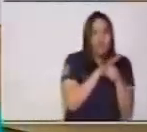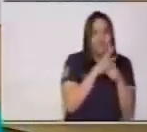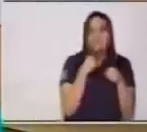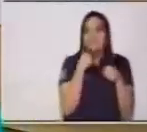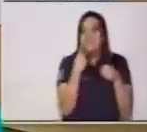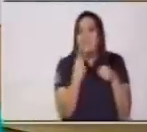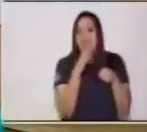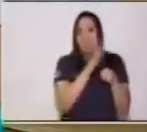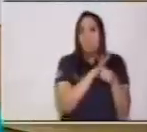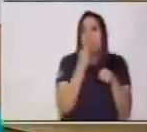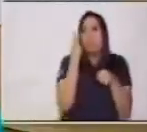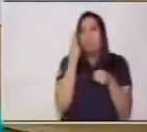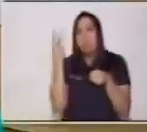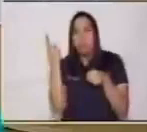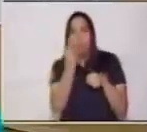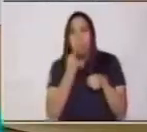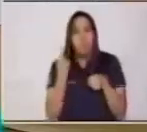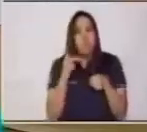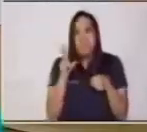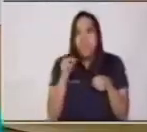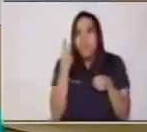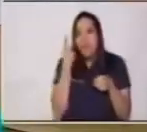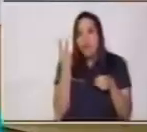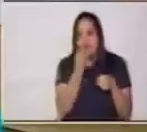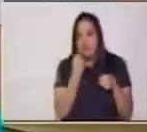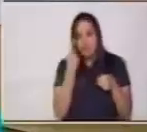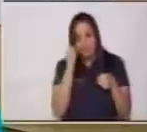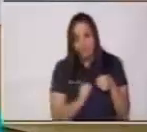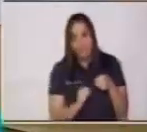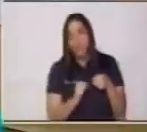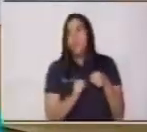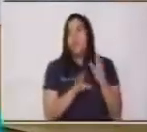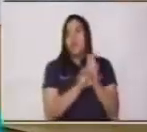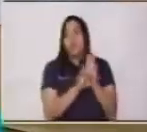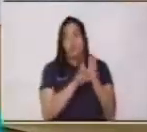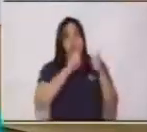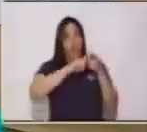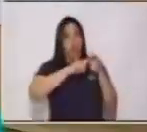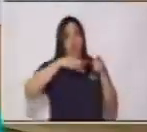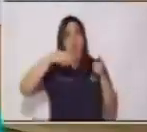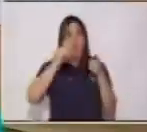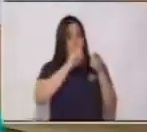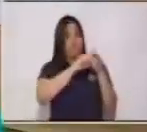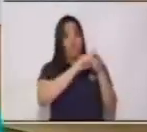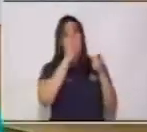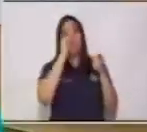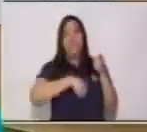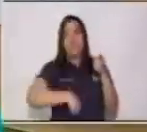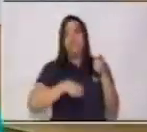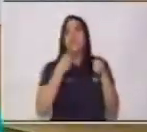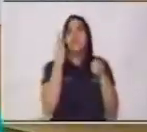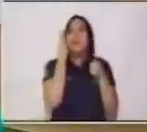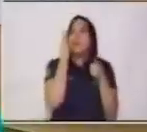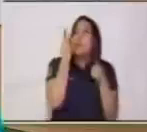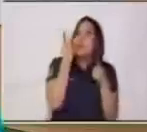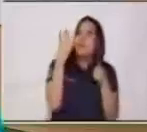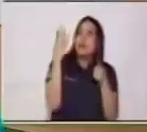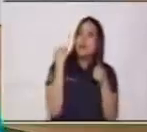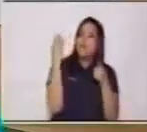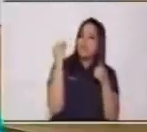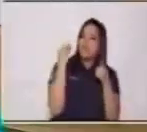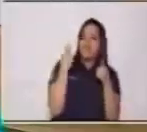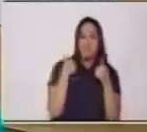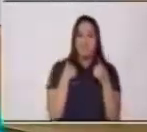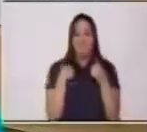voz, por decirlo así, invisible. Aquí podemos ver al narrador o podemos leer al narrador que nos está relatando